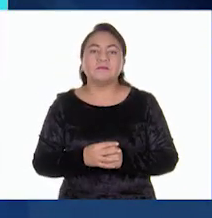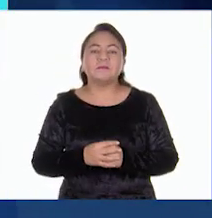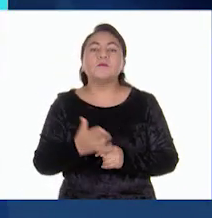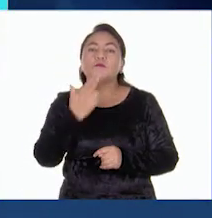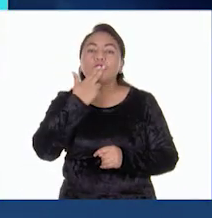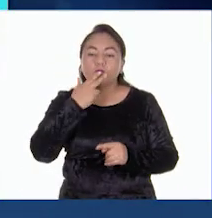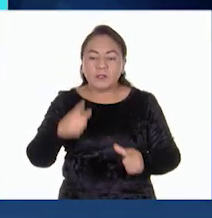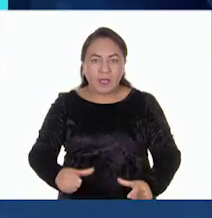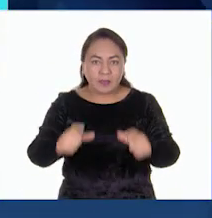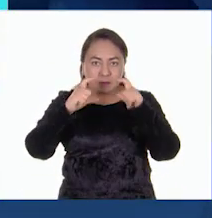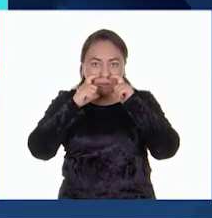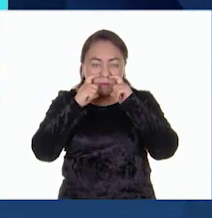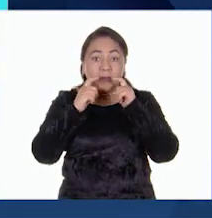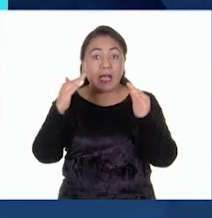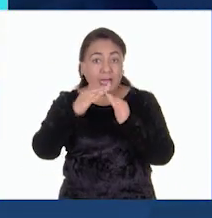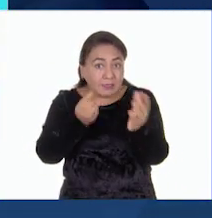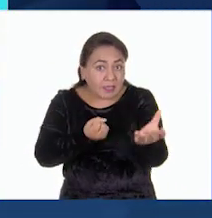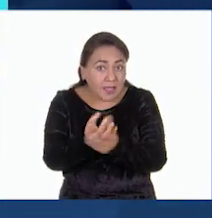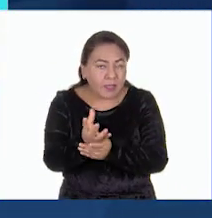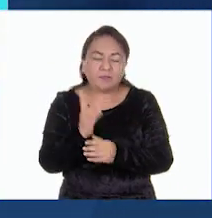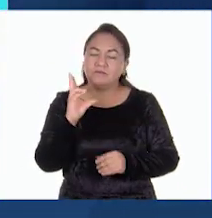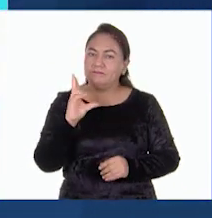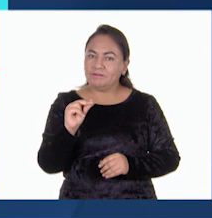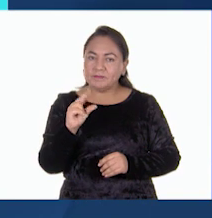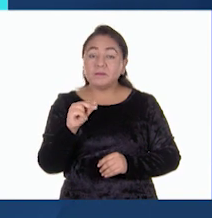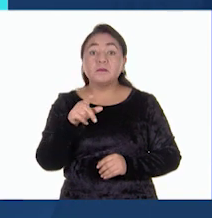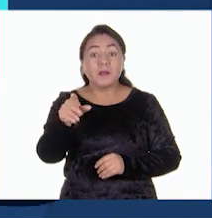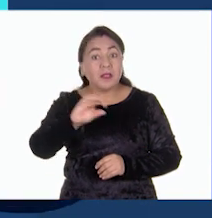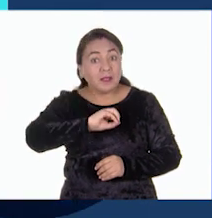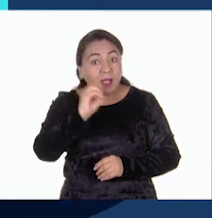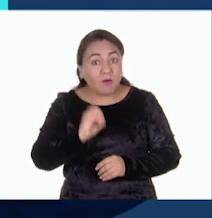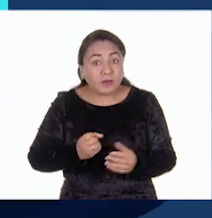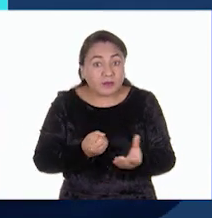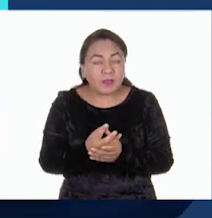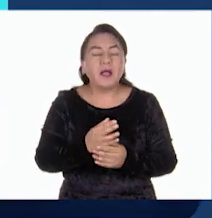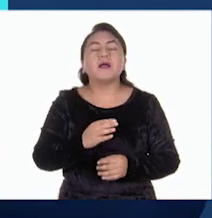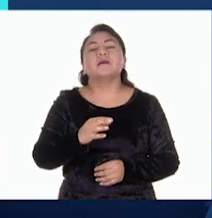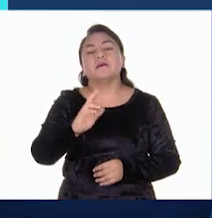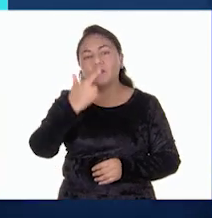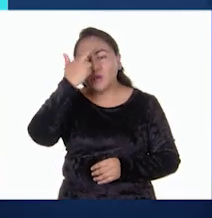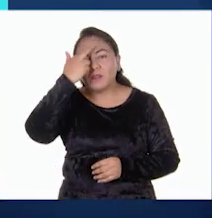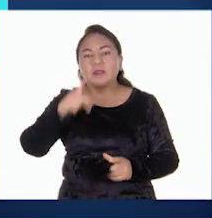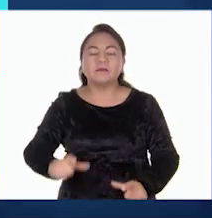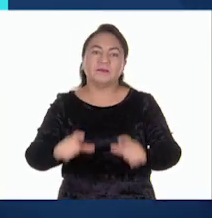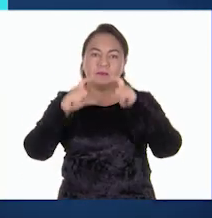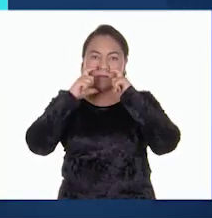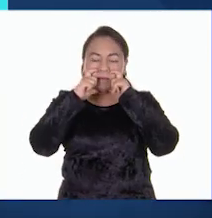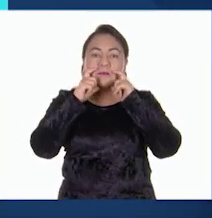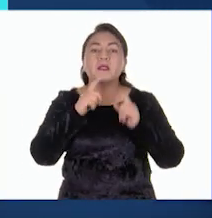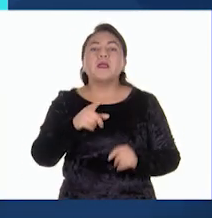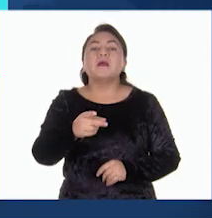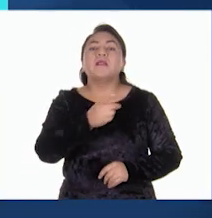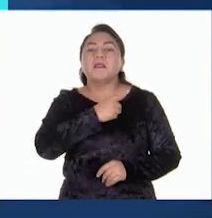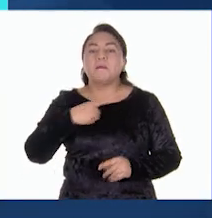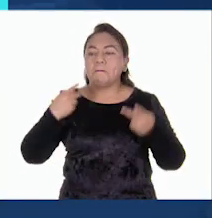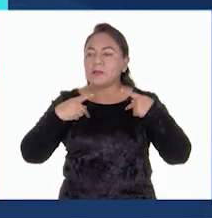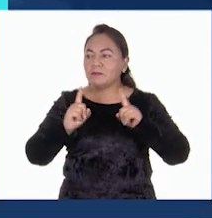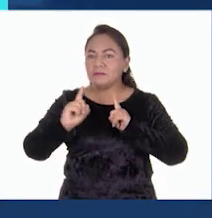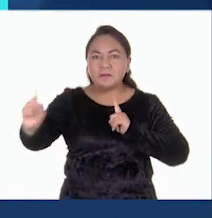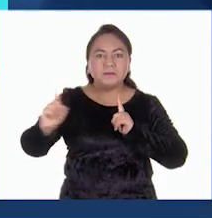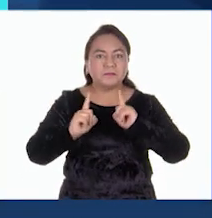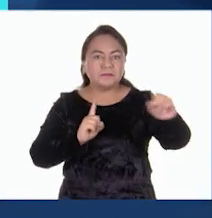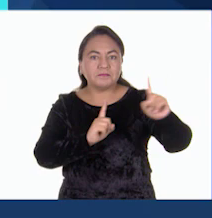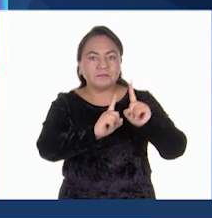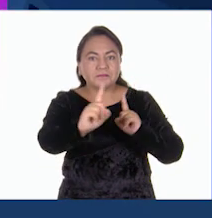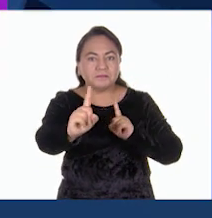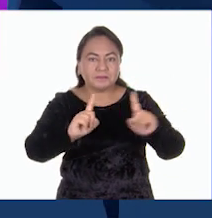Utiliza cubrebocas. No salgas de casa. Si tienes que hacerlo, recuerda que es obligatorio utilizarlo. Mantén una distancia mínima de